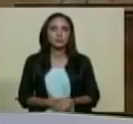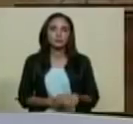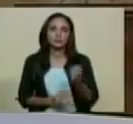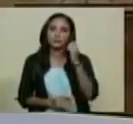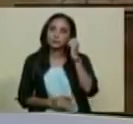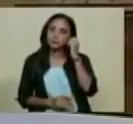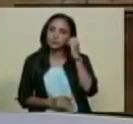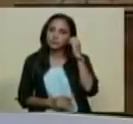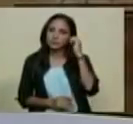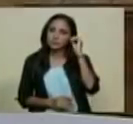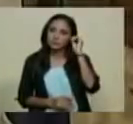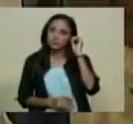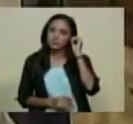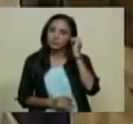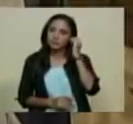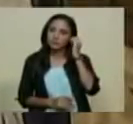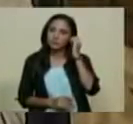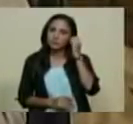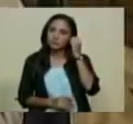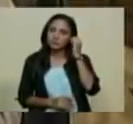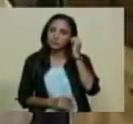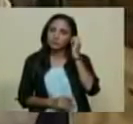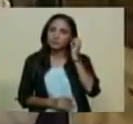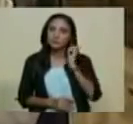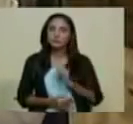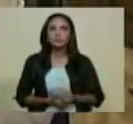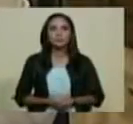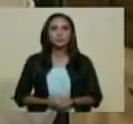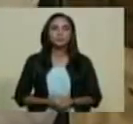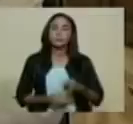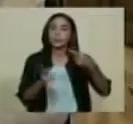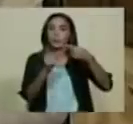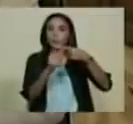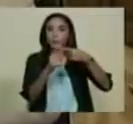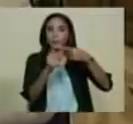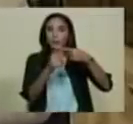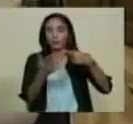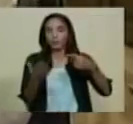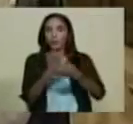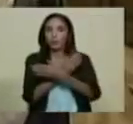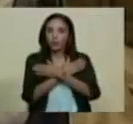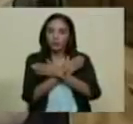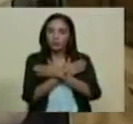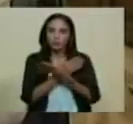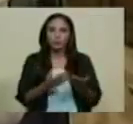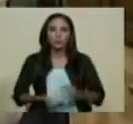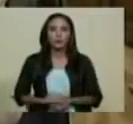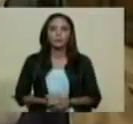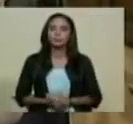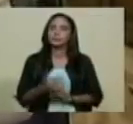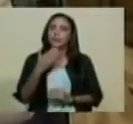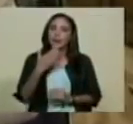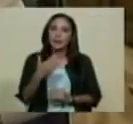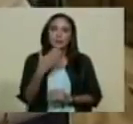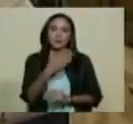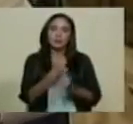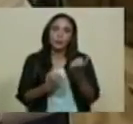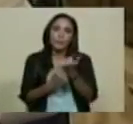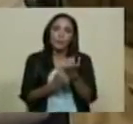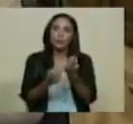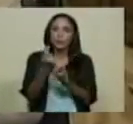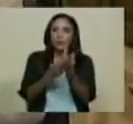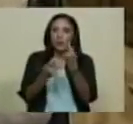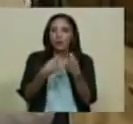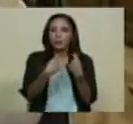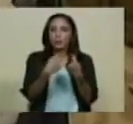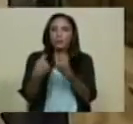favor. Sí, presidente, en primer lugar, felicitar, agradecerle a usted por sostener la inversión todos